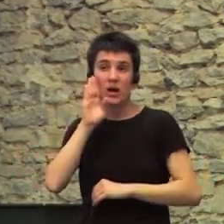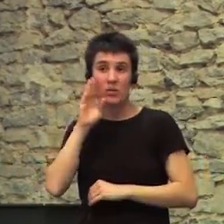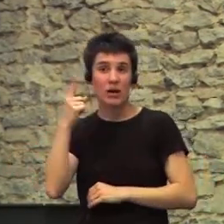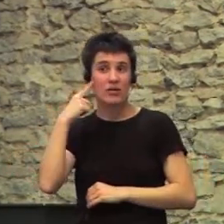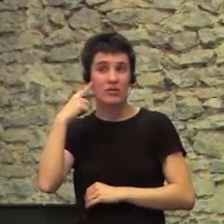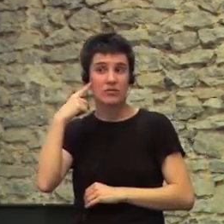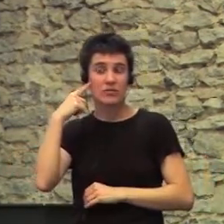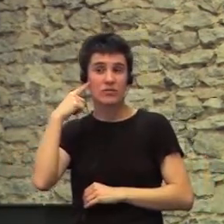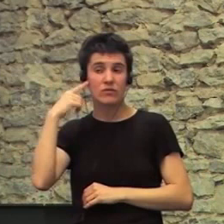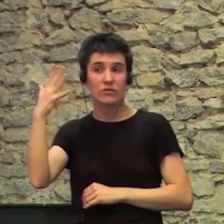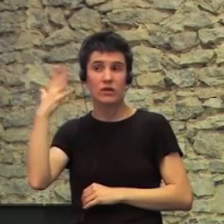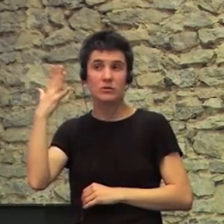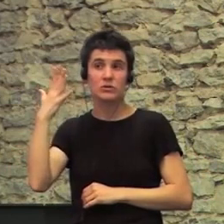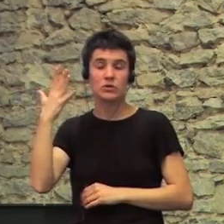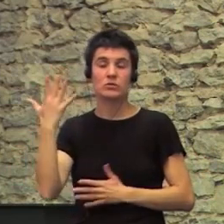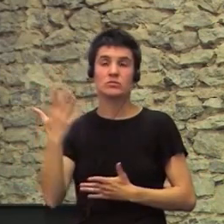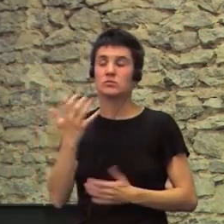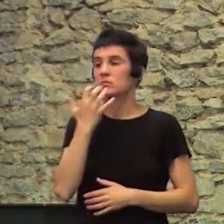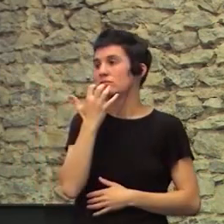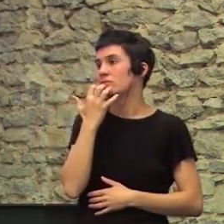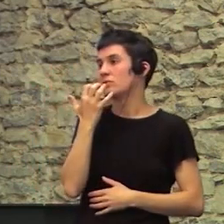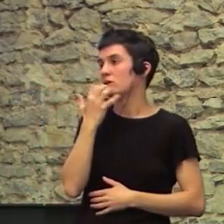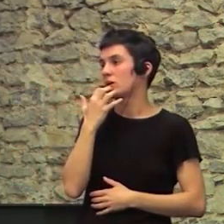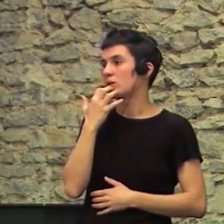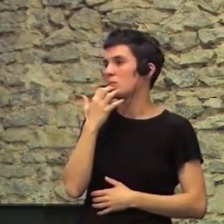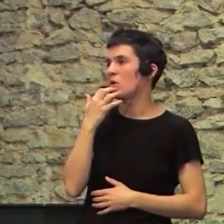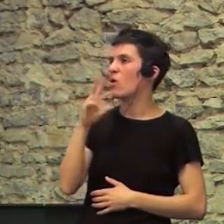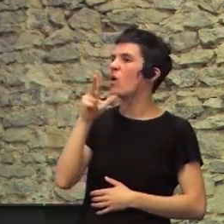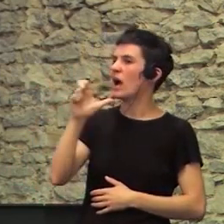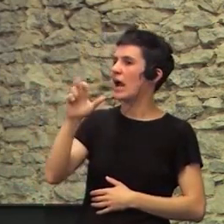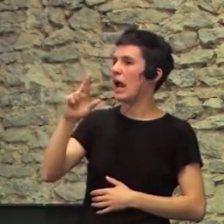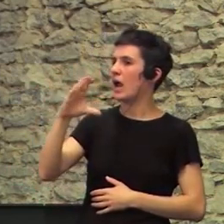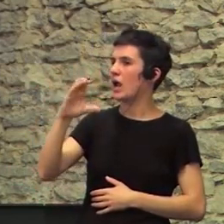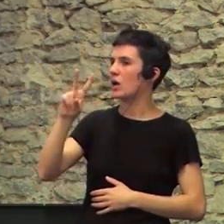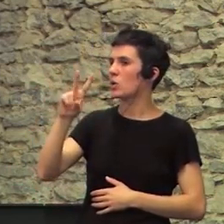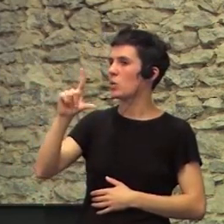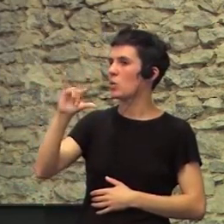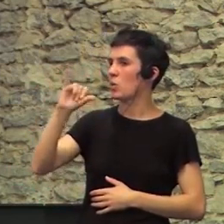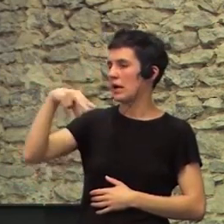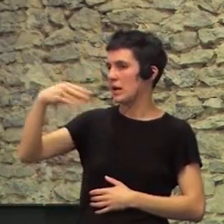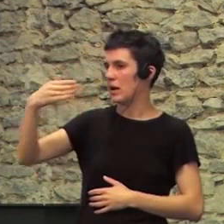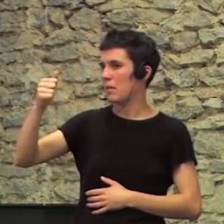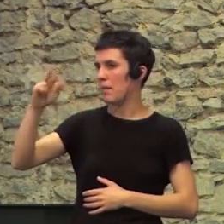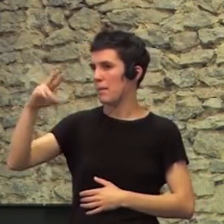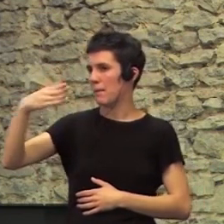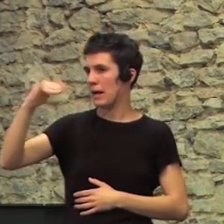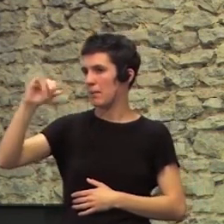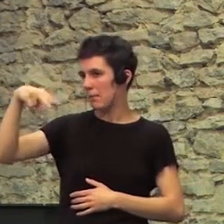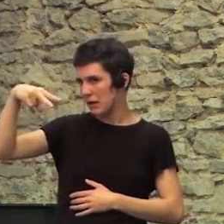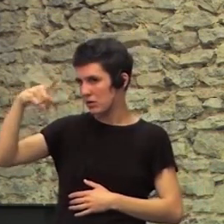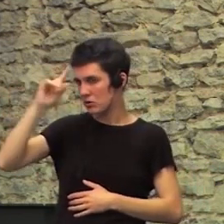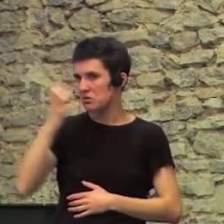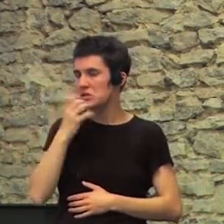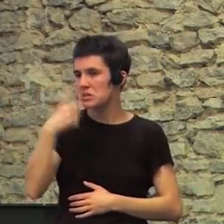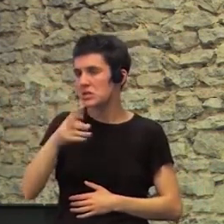conocido los casos de Herculín Barbín. No sé si conocéis esta historia, que además